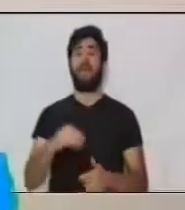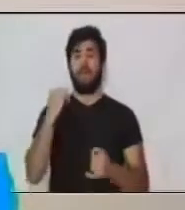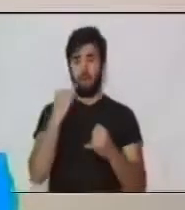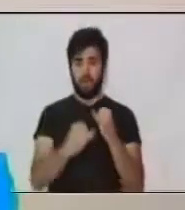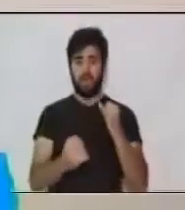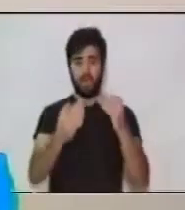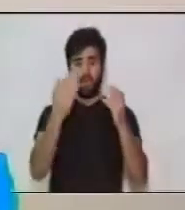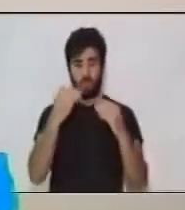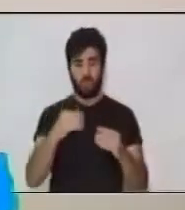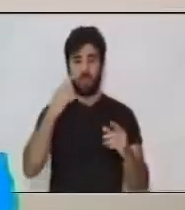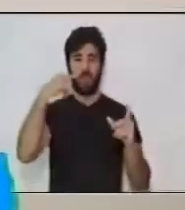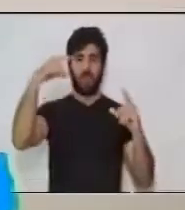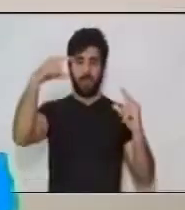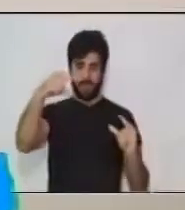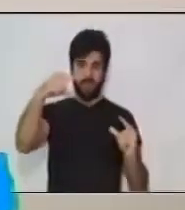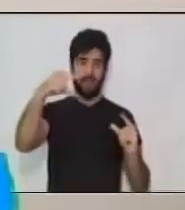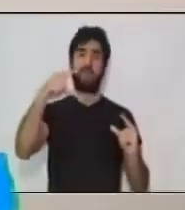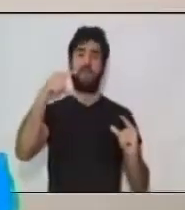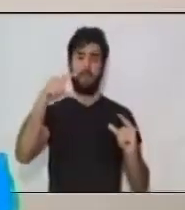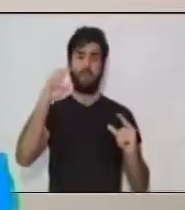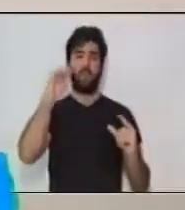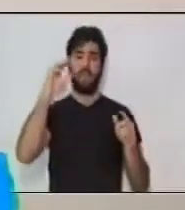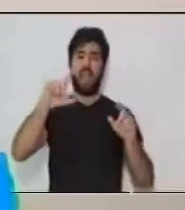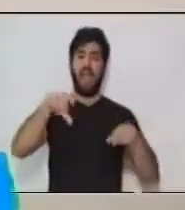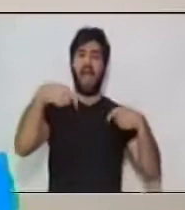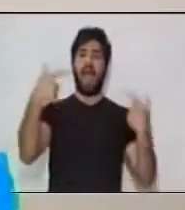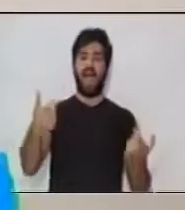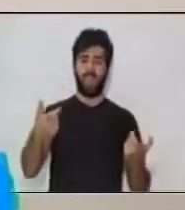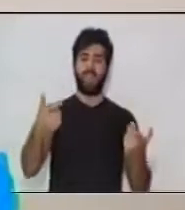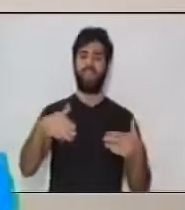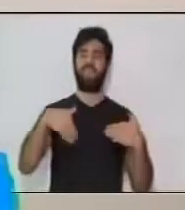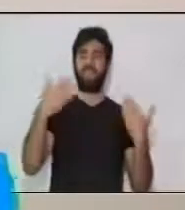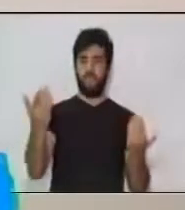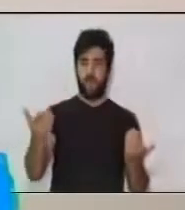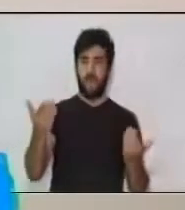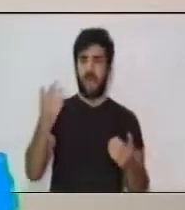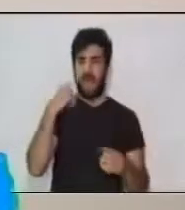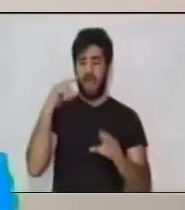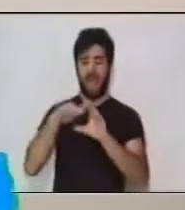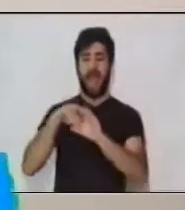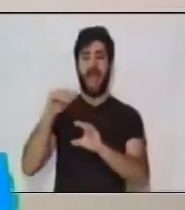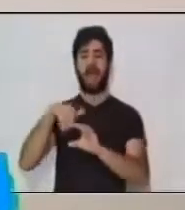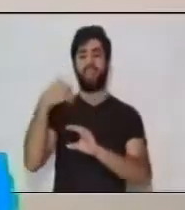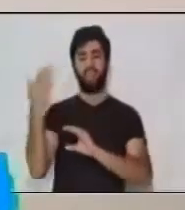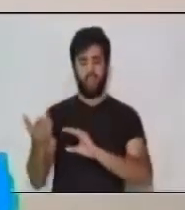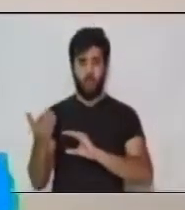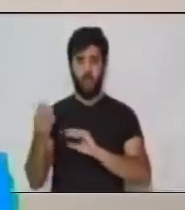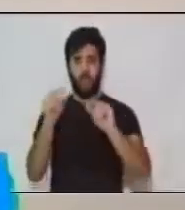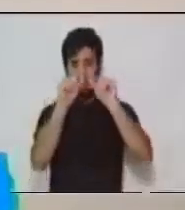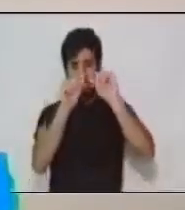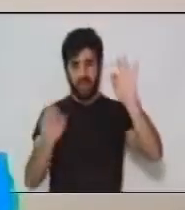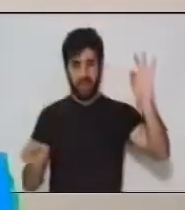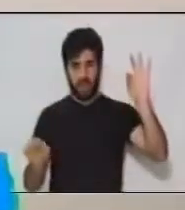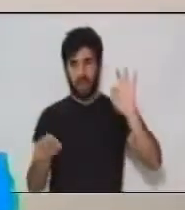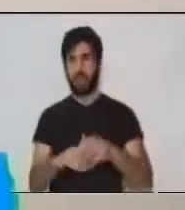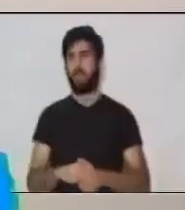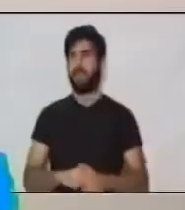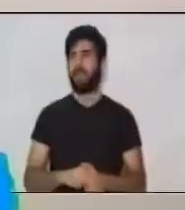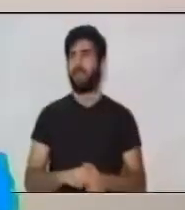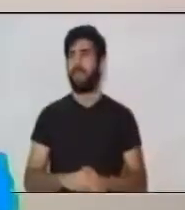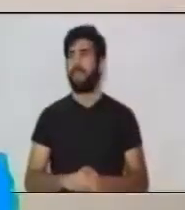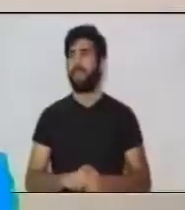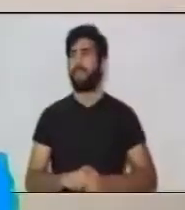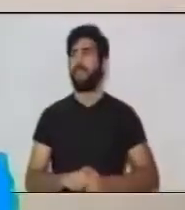los últimos que nos quedan son los alternos externos, porque están afuera del área de las